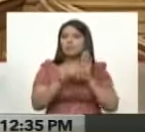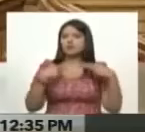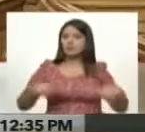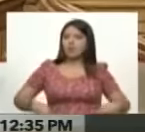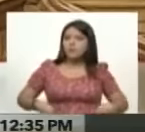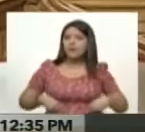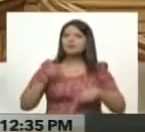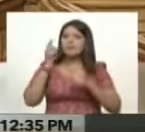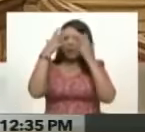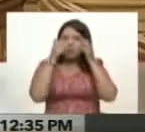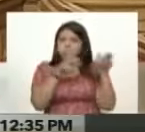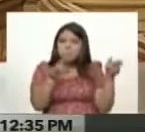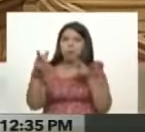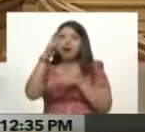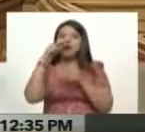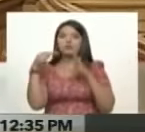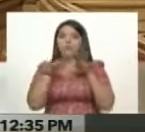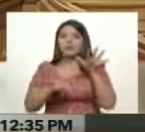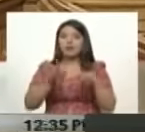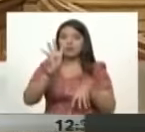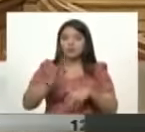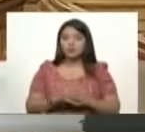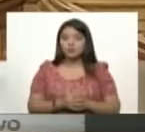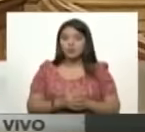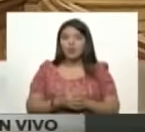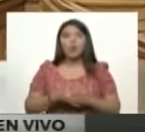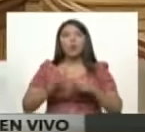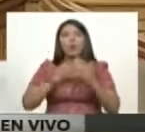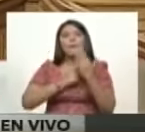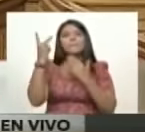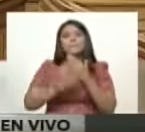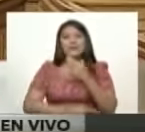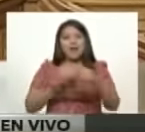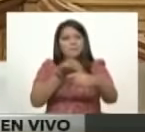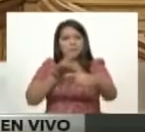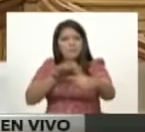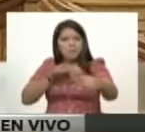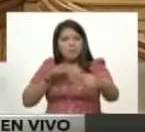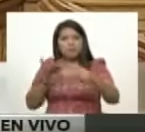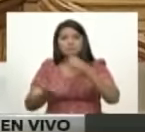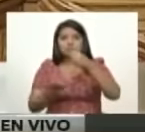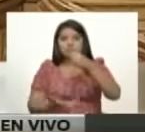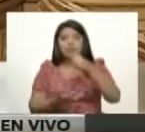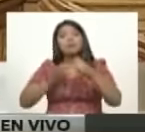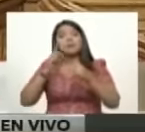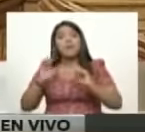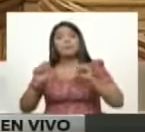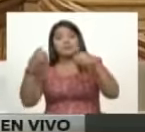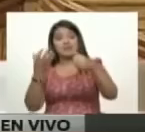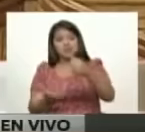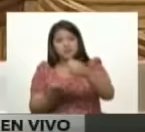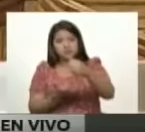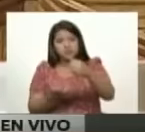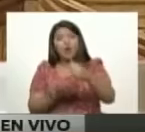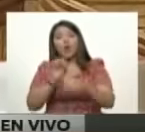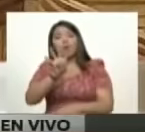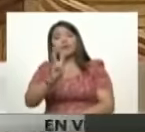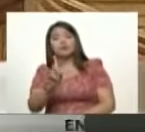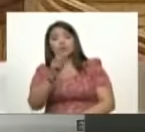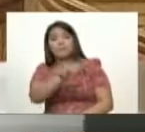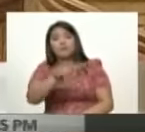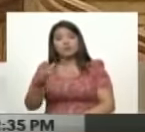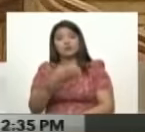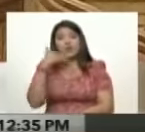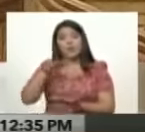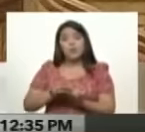actos terroristas en el año 2014 con el llamado plan La Salida y con la activación de las guarimbas que dejaron 41 personas fallecidas